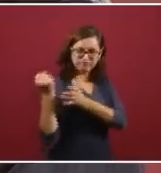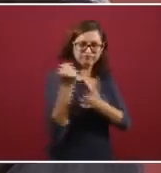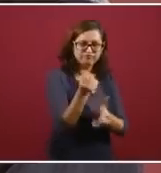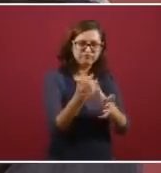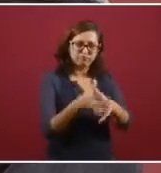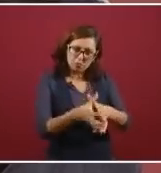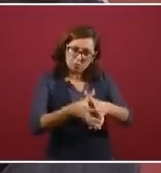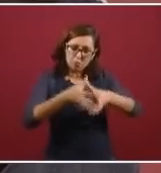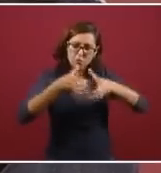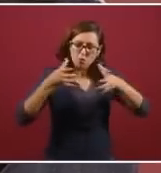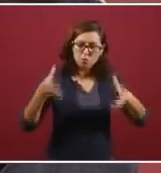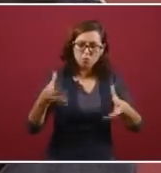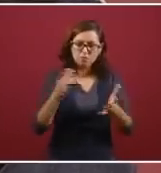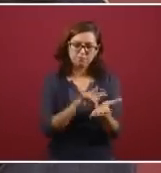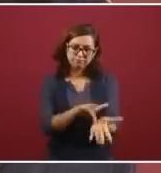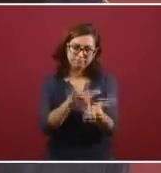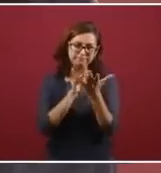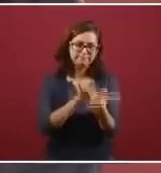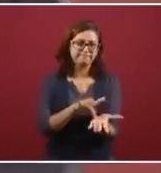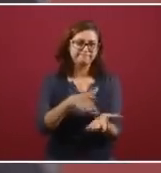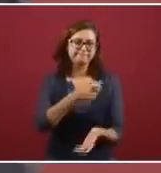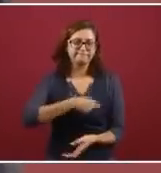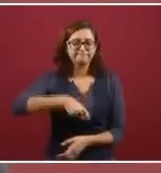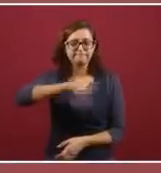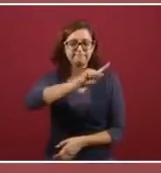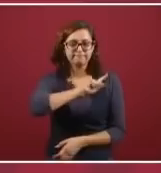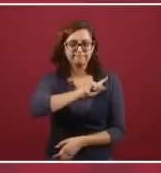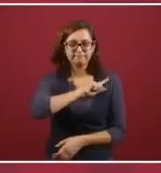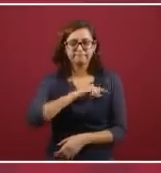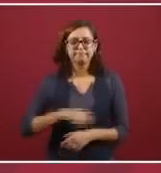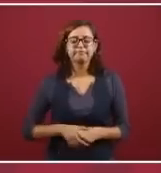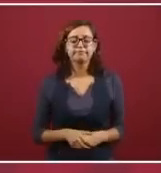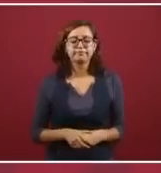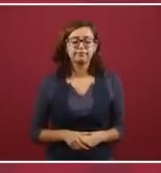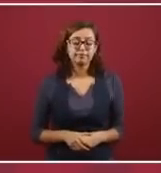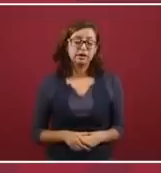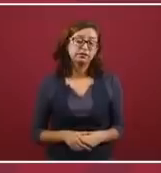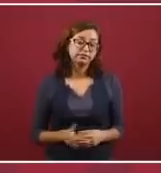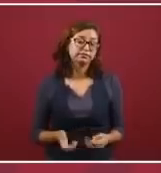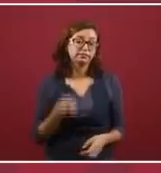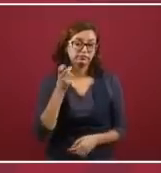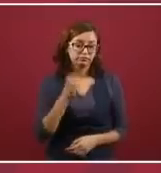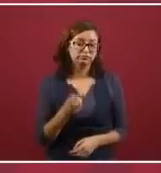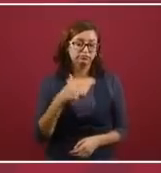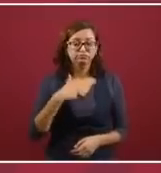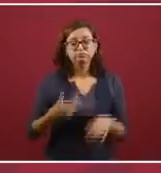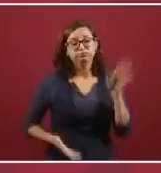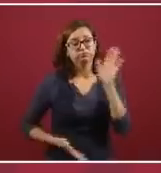adicionales. Entonces, ese es el motivo de esta gira